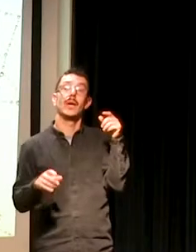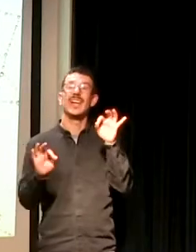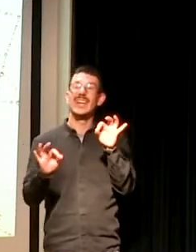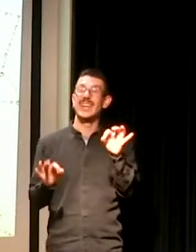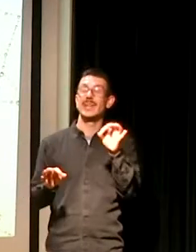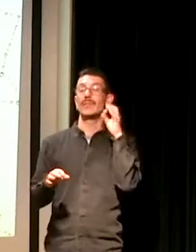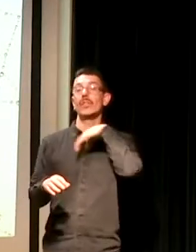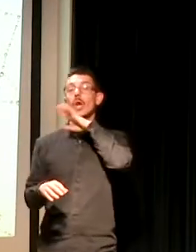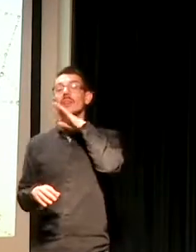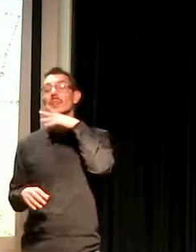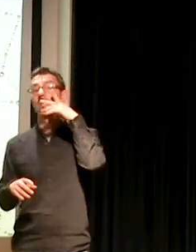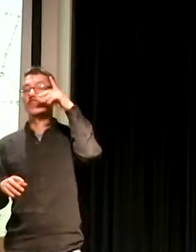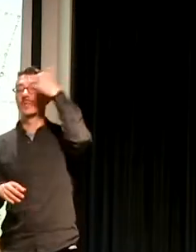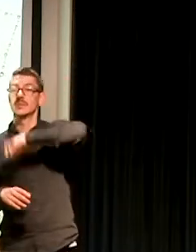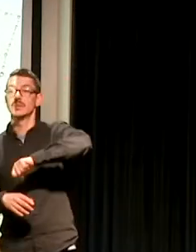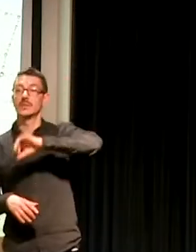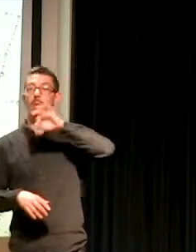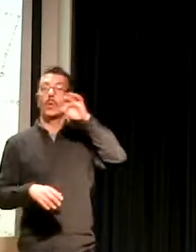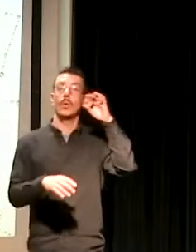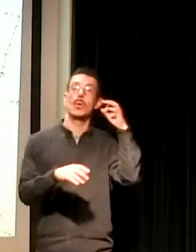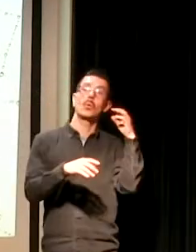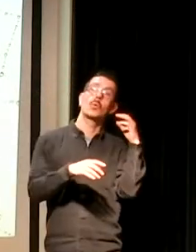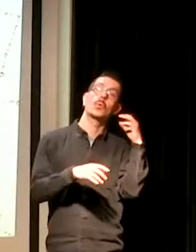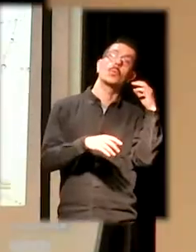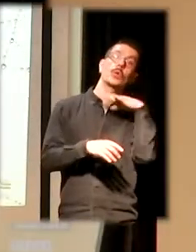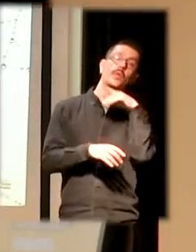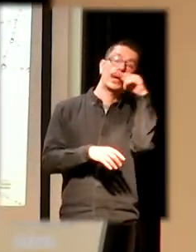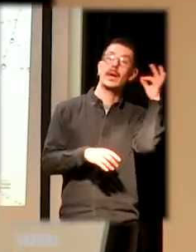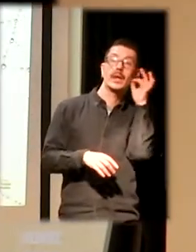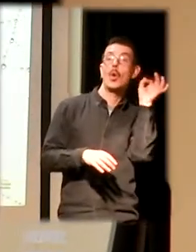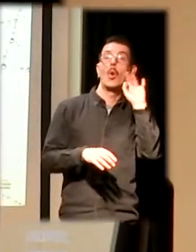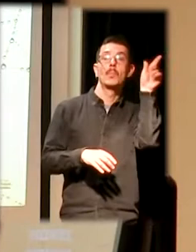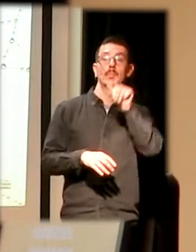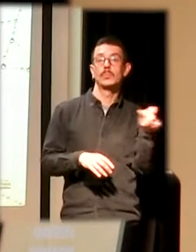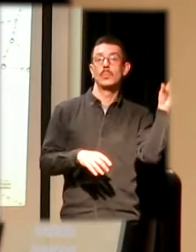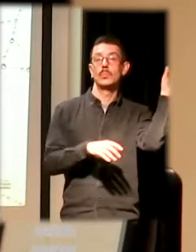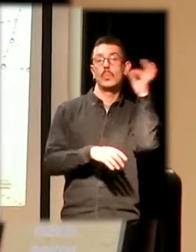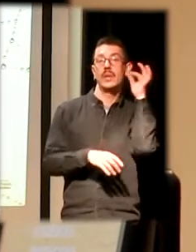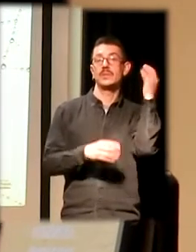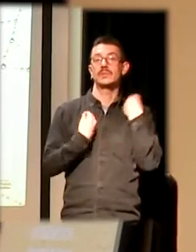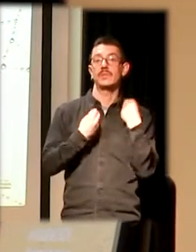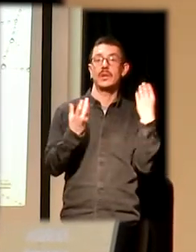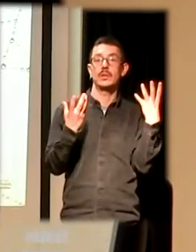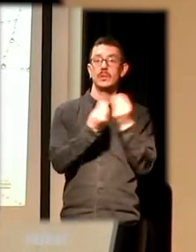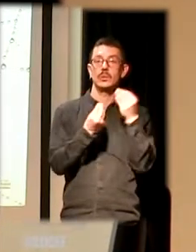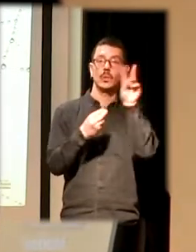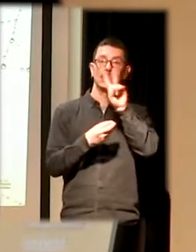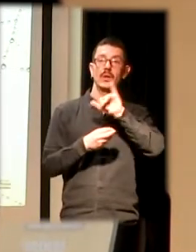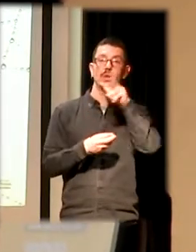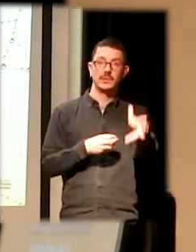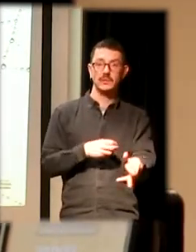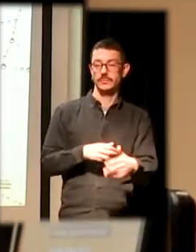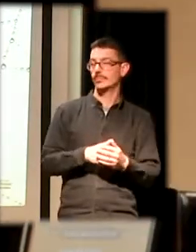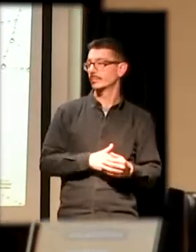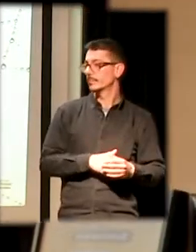de género o mujeres que viven con VIH. Esto de la sobrerepresentación, quiero que se entienda, porque no sé si se ha